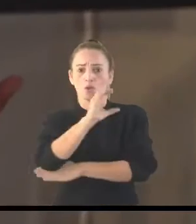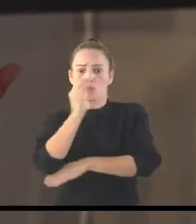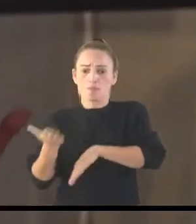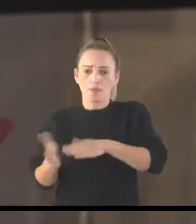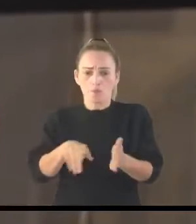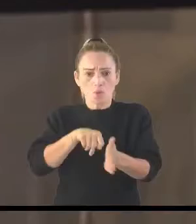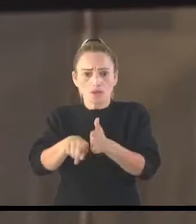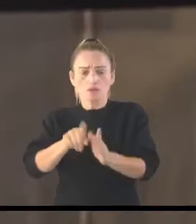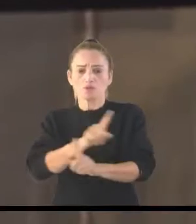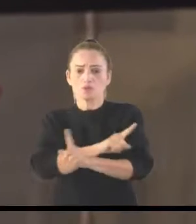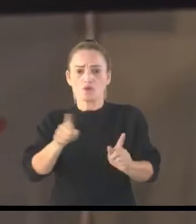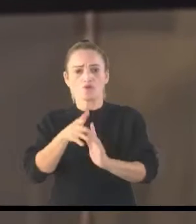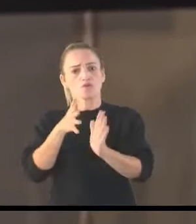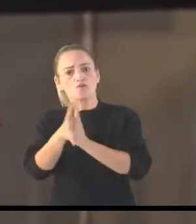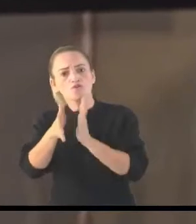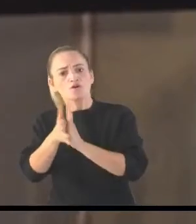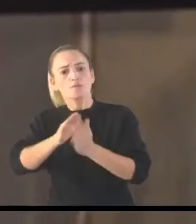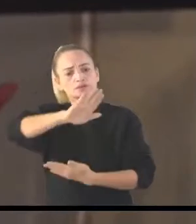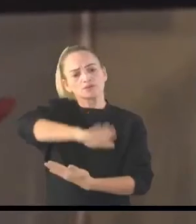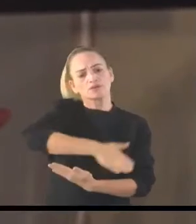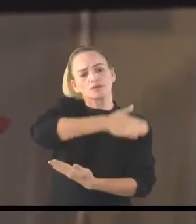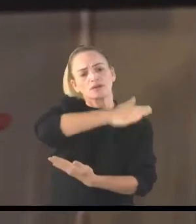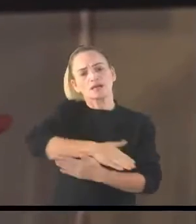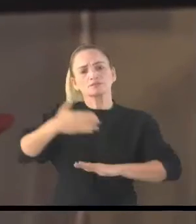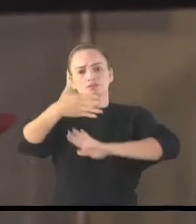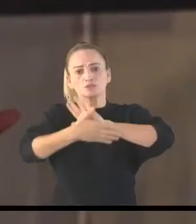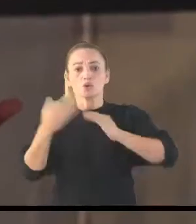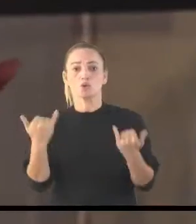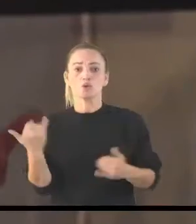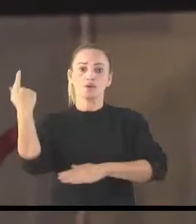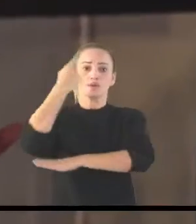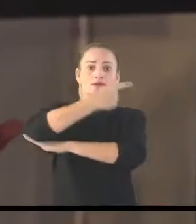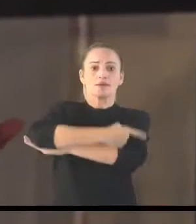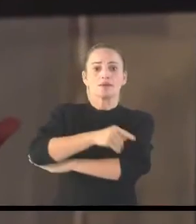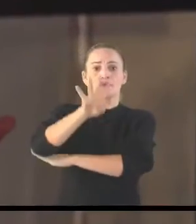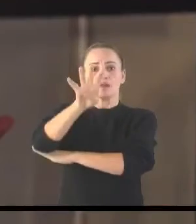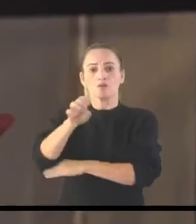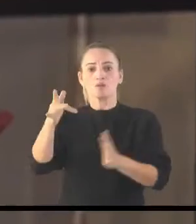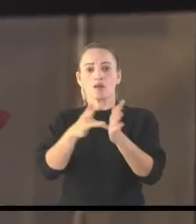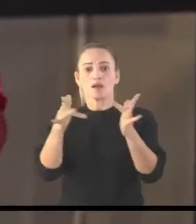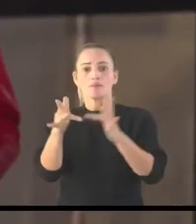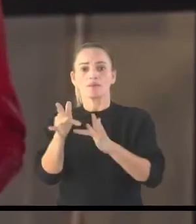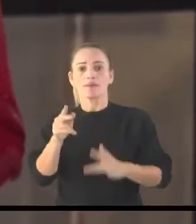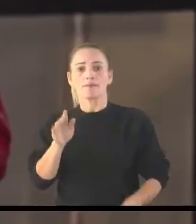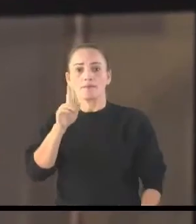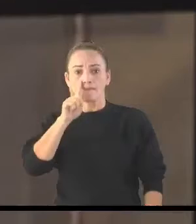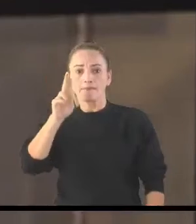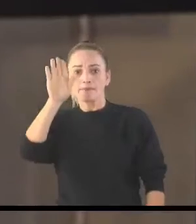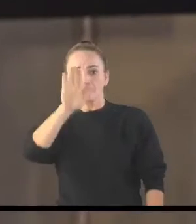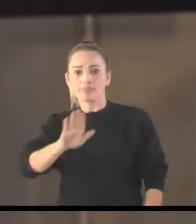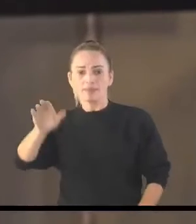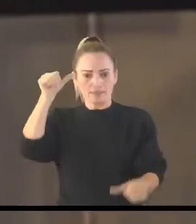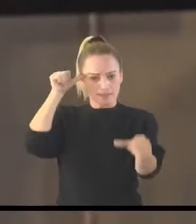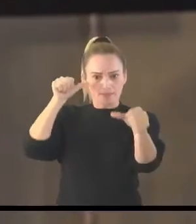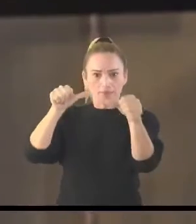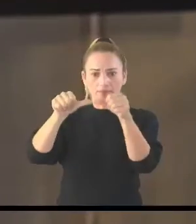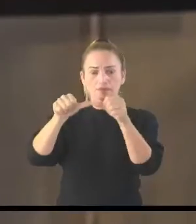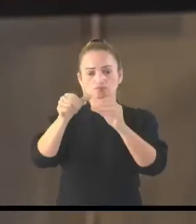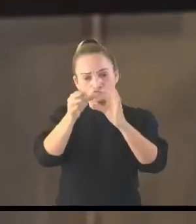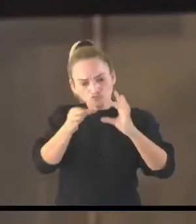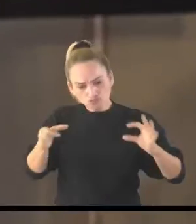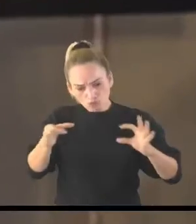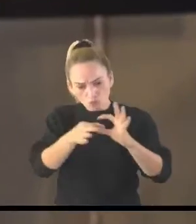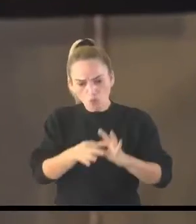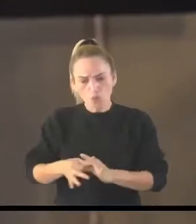Colombia. Ese es el mensaje que quiero darles hoy, 9 de abril, Día Nacional de la Memoria y la Solidaridad por